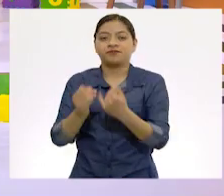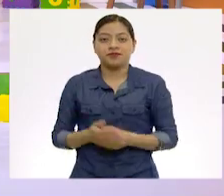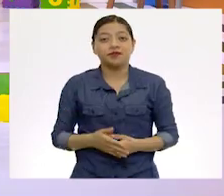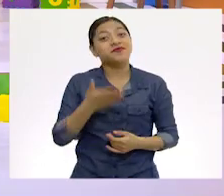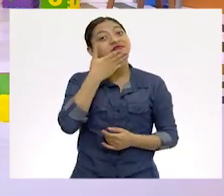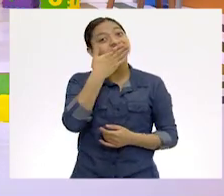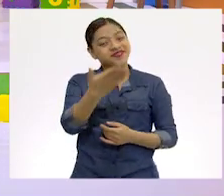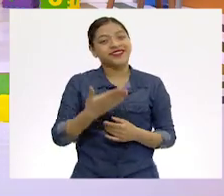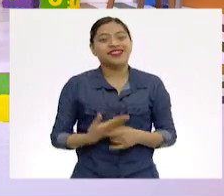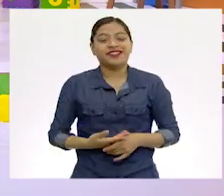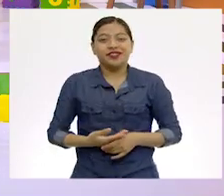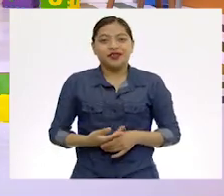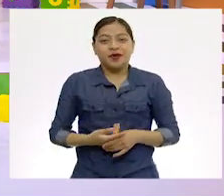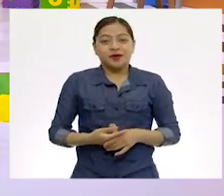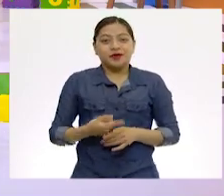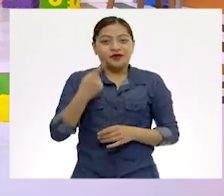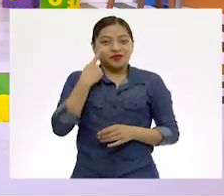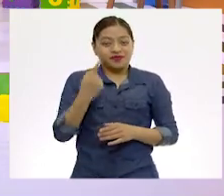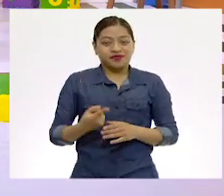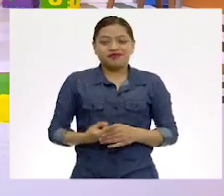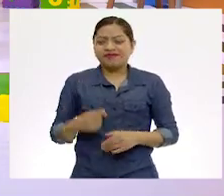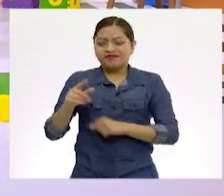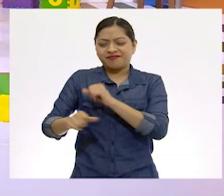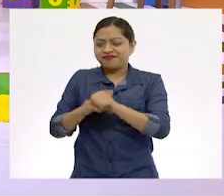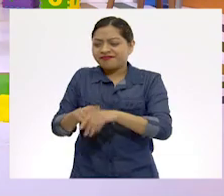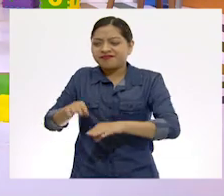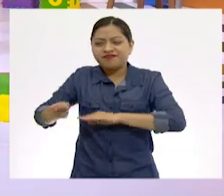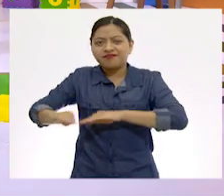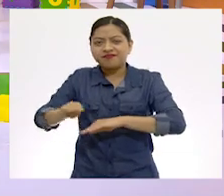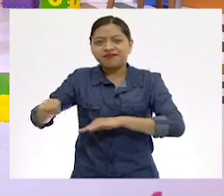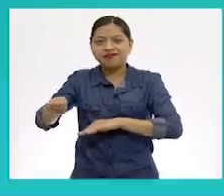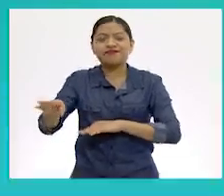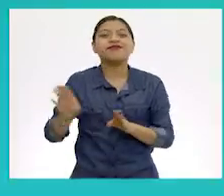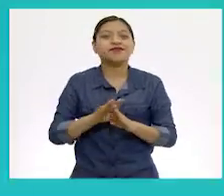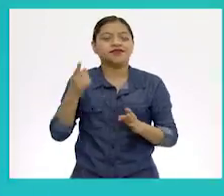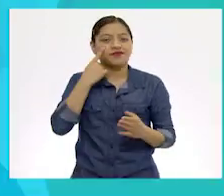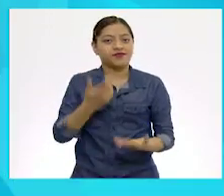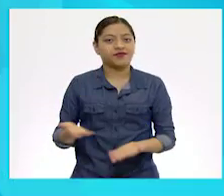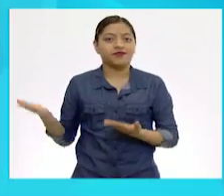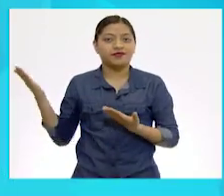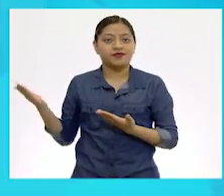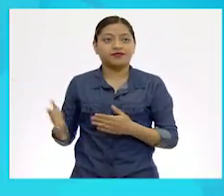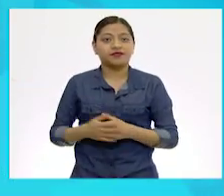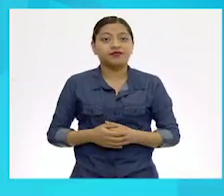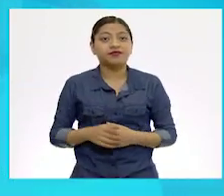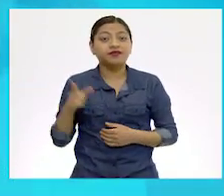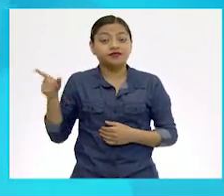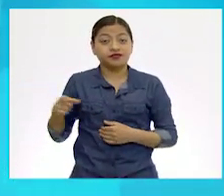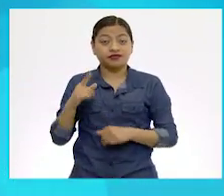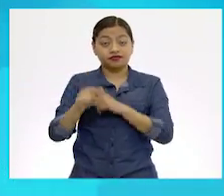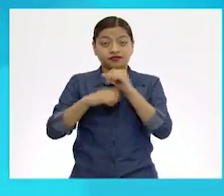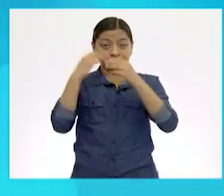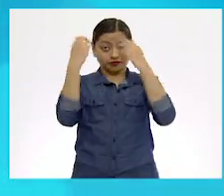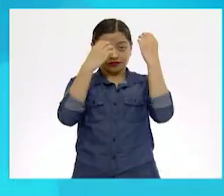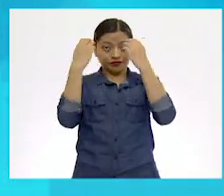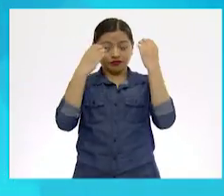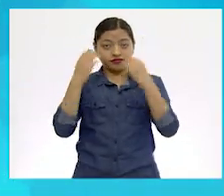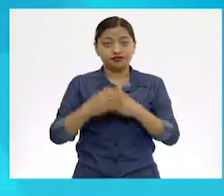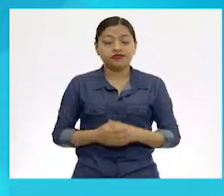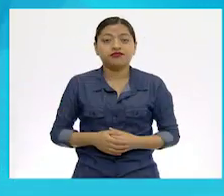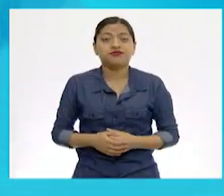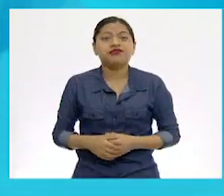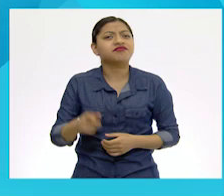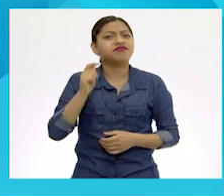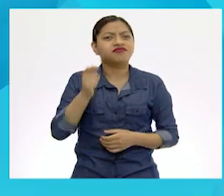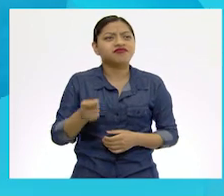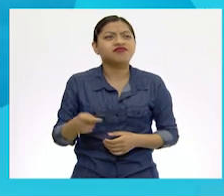pues entonces vamos a ver cómo es que reptan los animales. Este camaleón de velo presentan un dimorfismo sexual. Esto